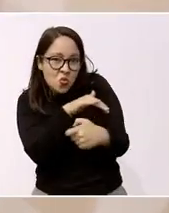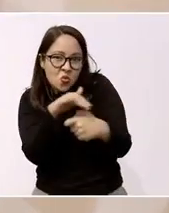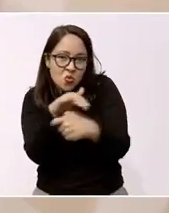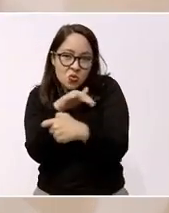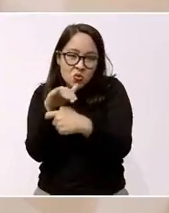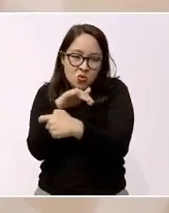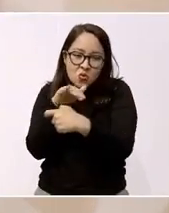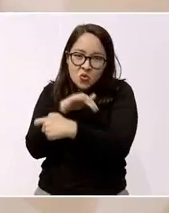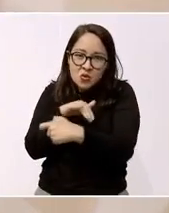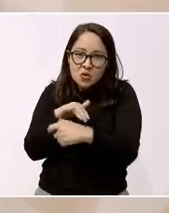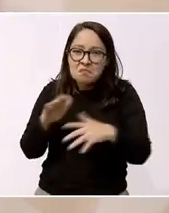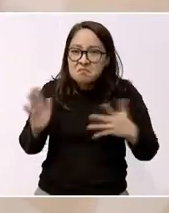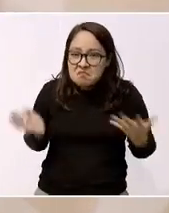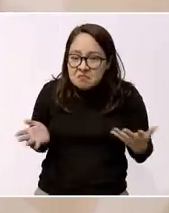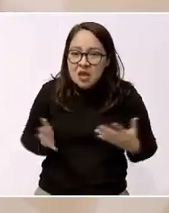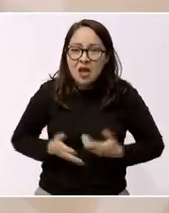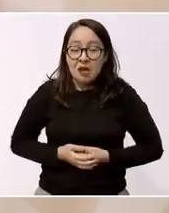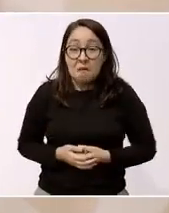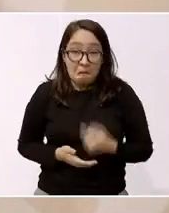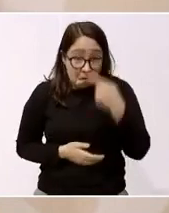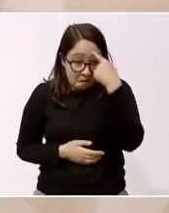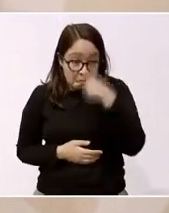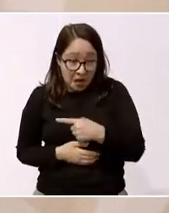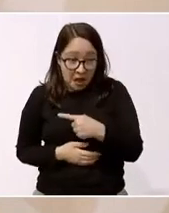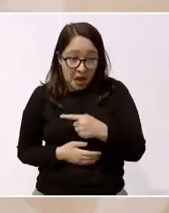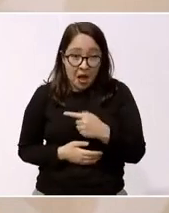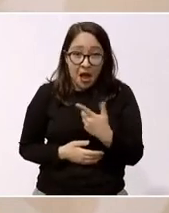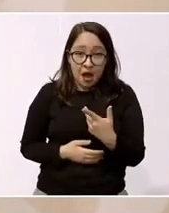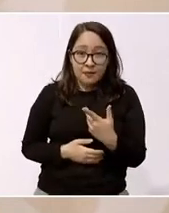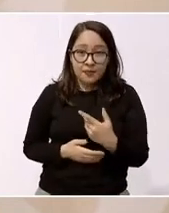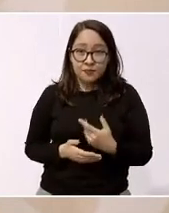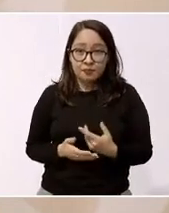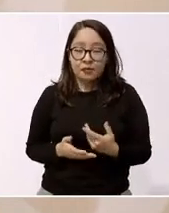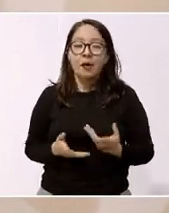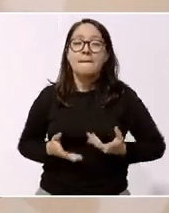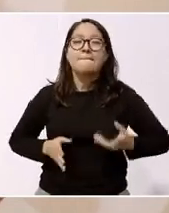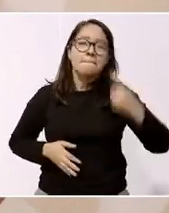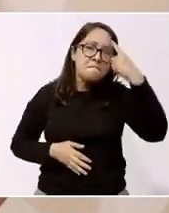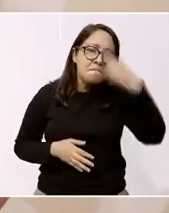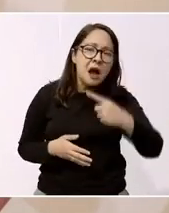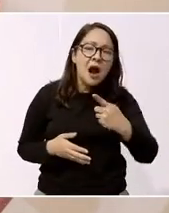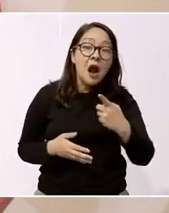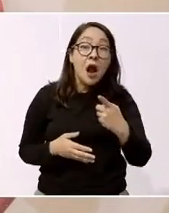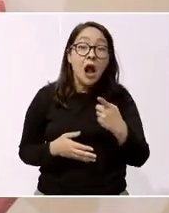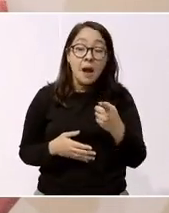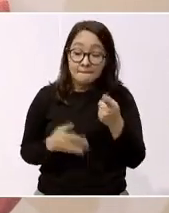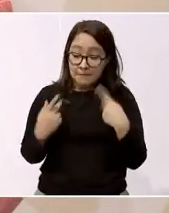creer que vale el que tiene.